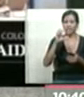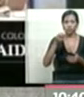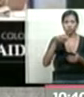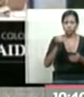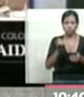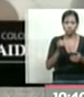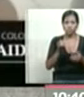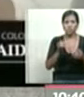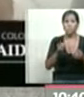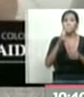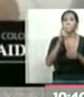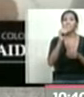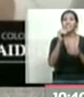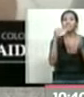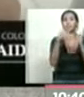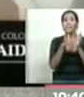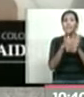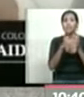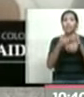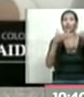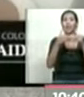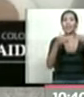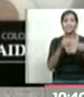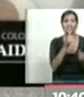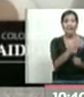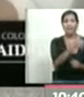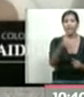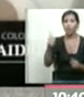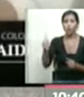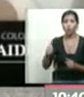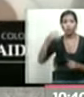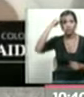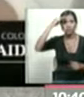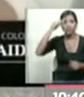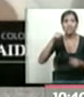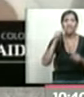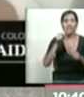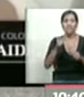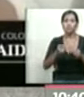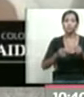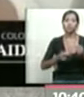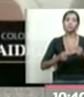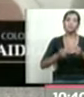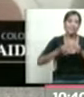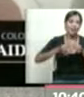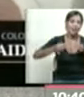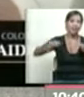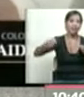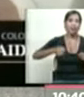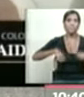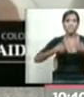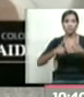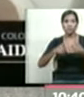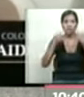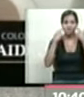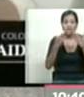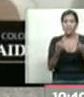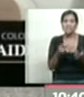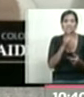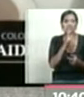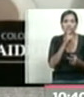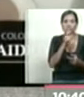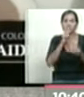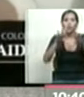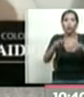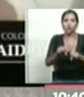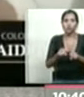$20,000 a cada soldado y eso desencadenó que eso se prolongara más aún. Cuando vieron de que ya era incontrolable,